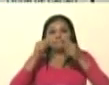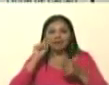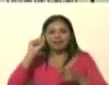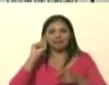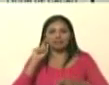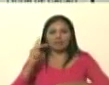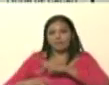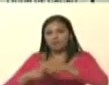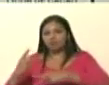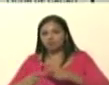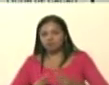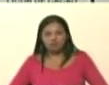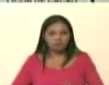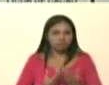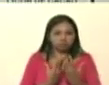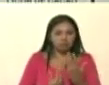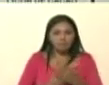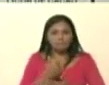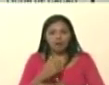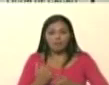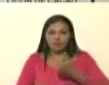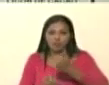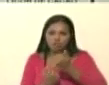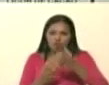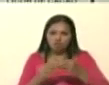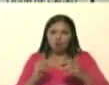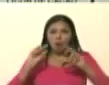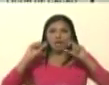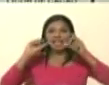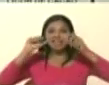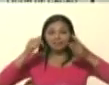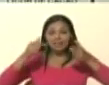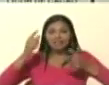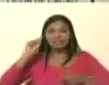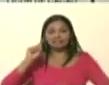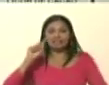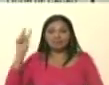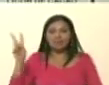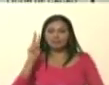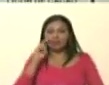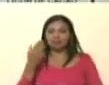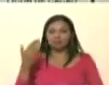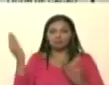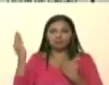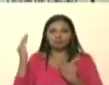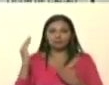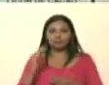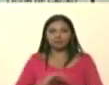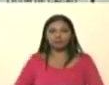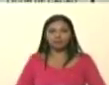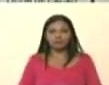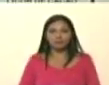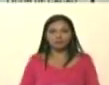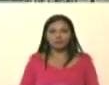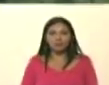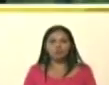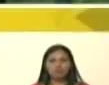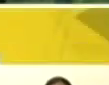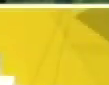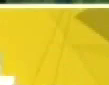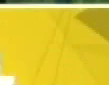auto sustentando el maíz que necesita la familia venezolana adelante compañero rafael calles